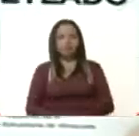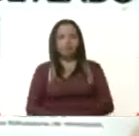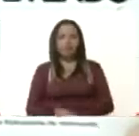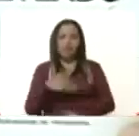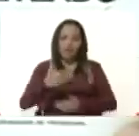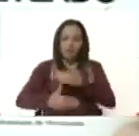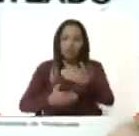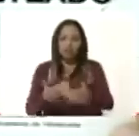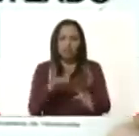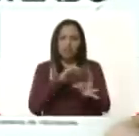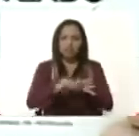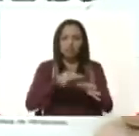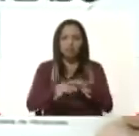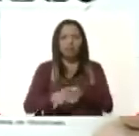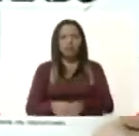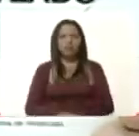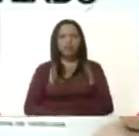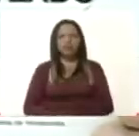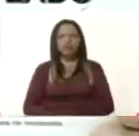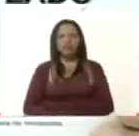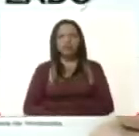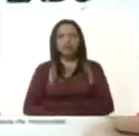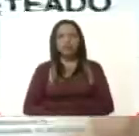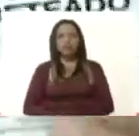avanzar en el Petro.